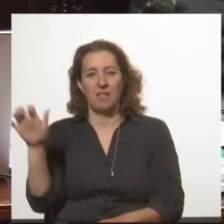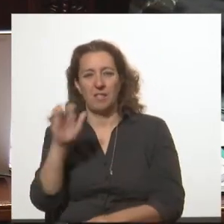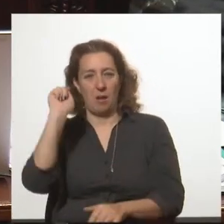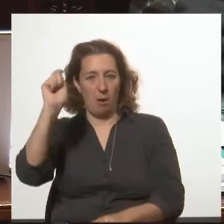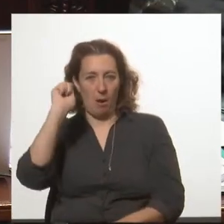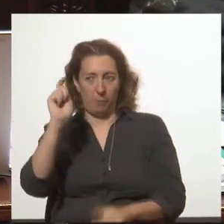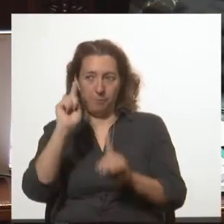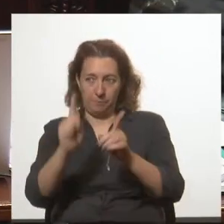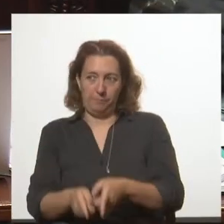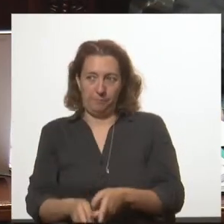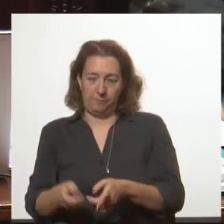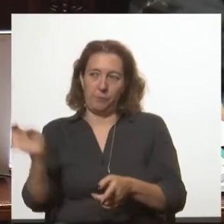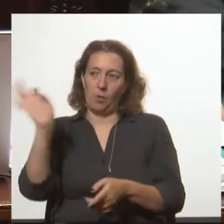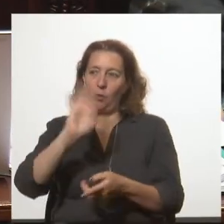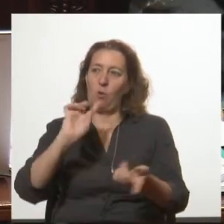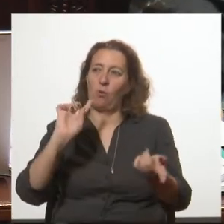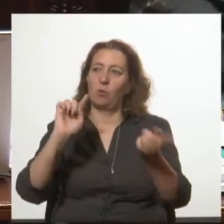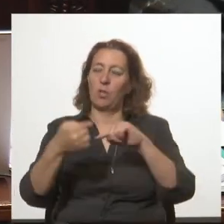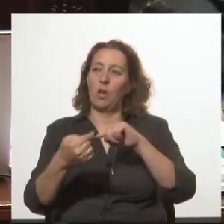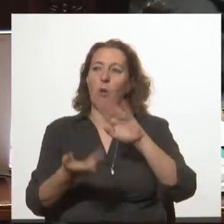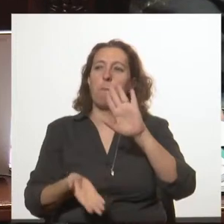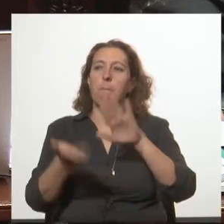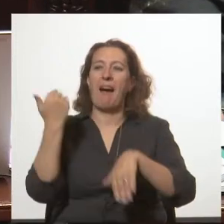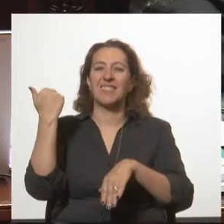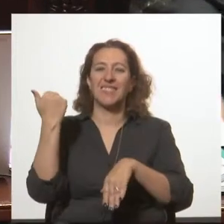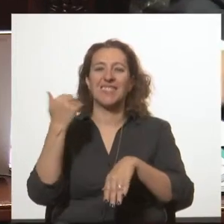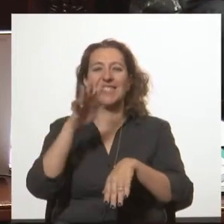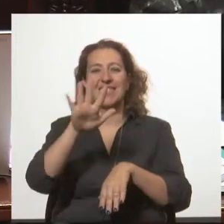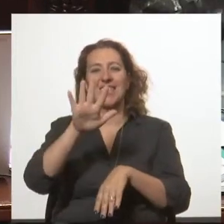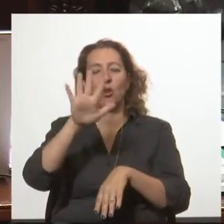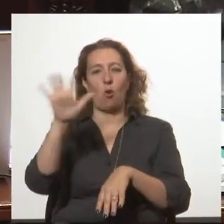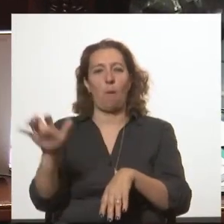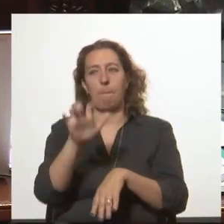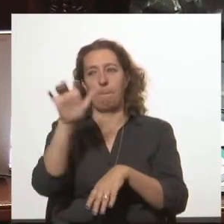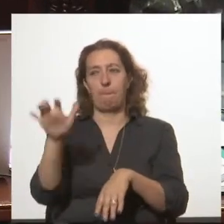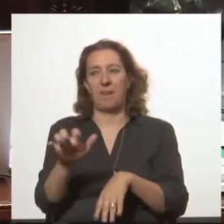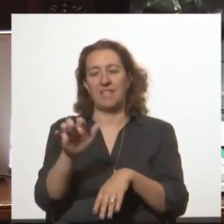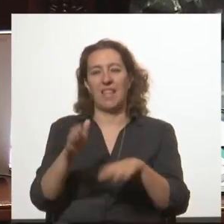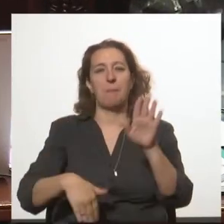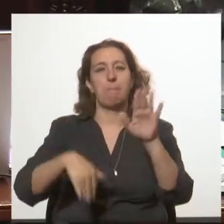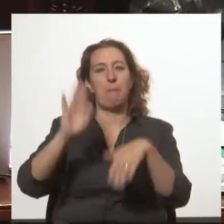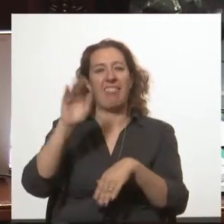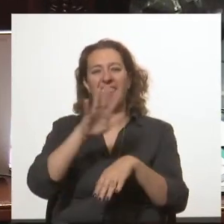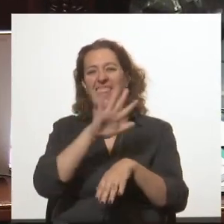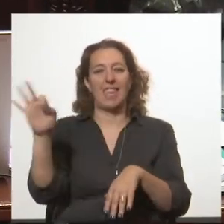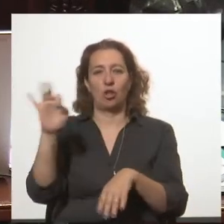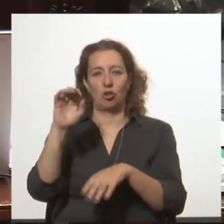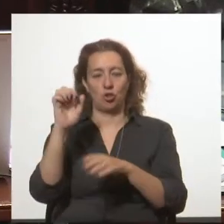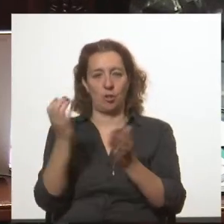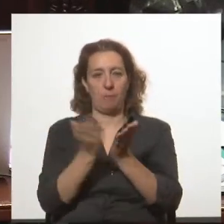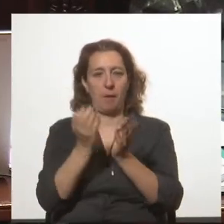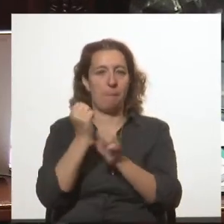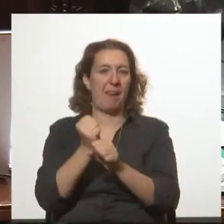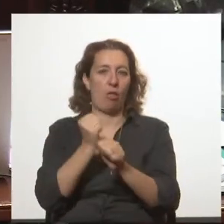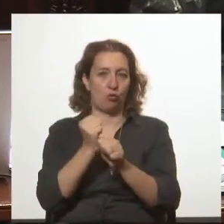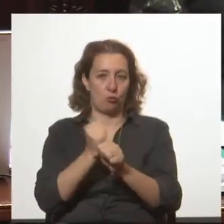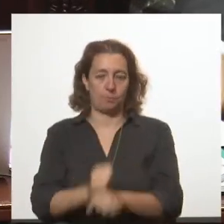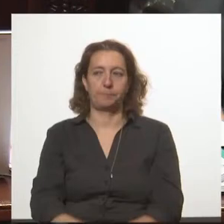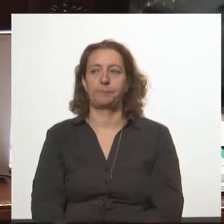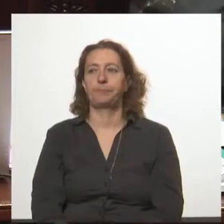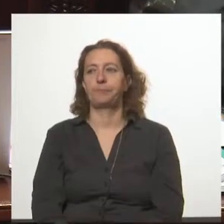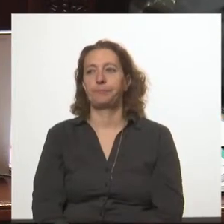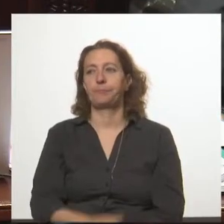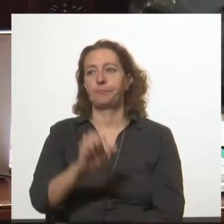lo contrario más de cinco empresas de porte de mayor a 500 empleados la firma eco